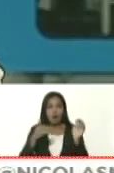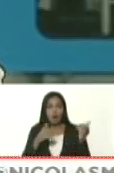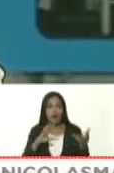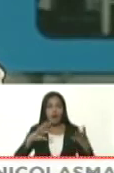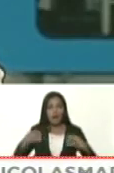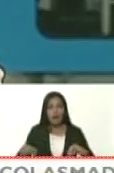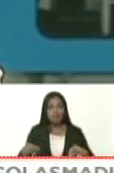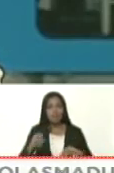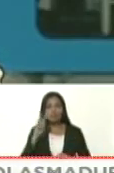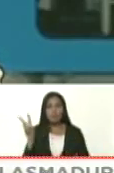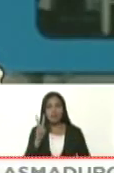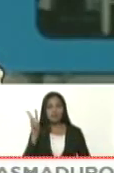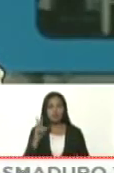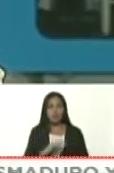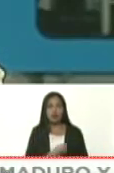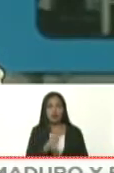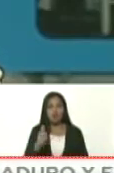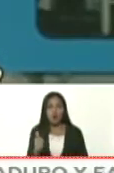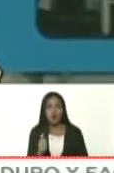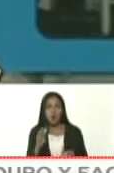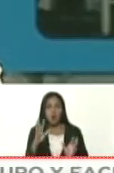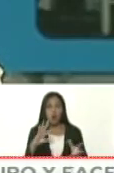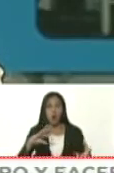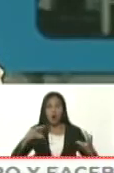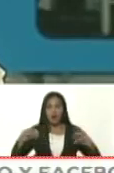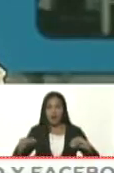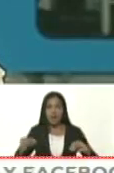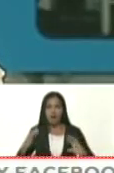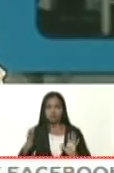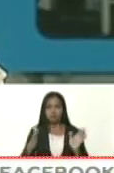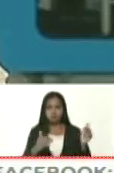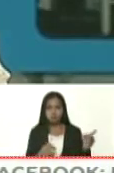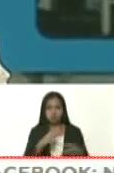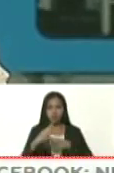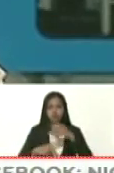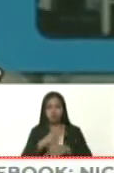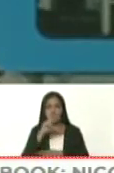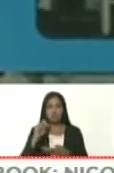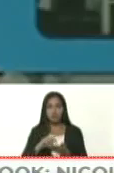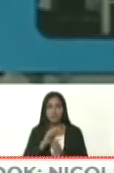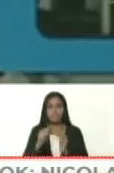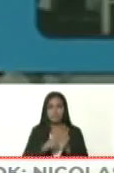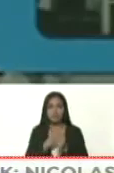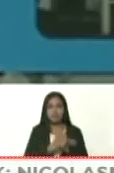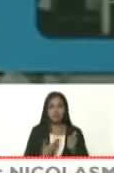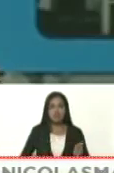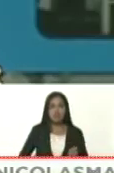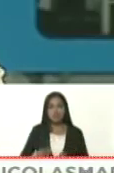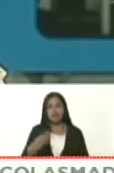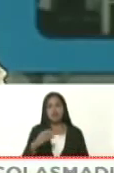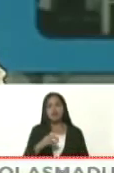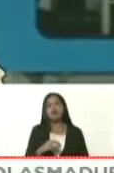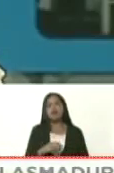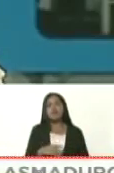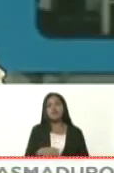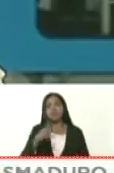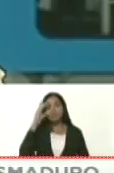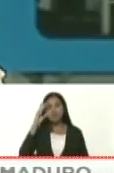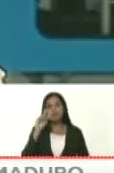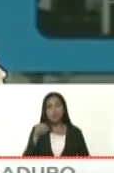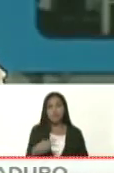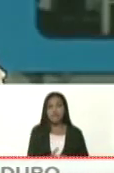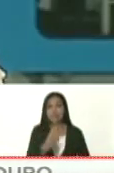de Venezuela. Garantizar los CLAT con producción nacional. Señora vicepresidenta ejecutiva, señor vicepresidente de Economía